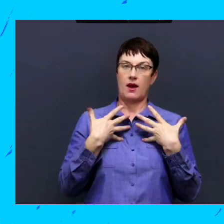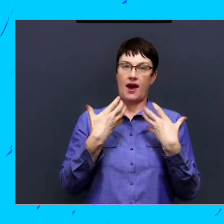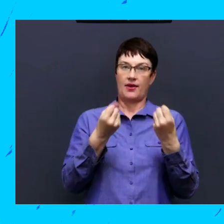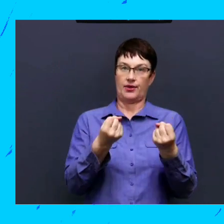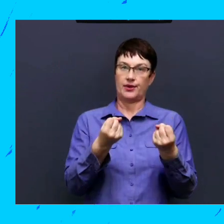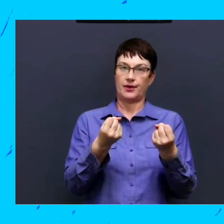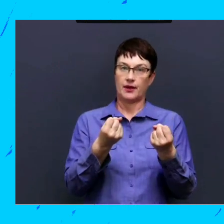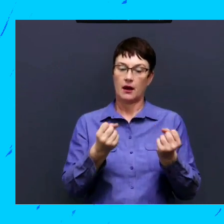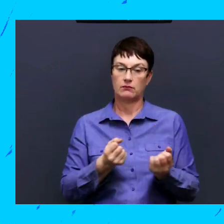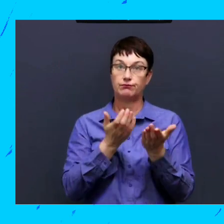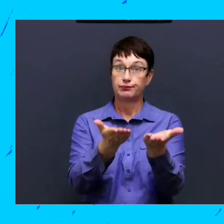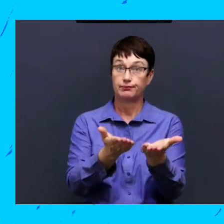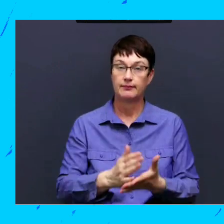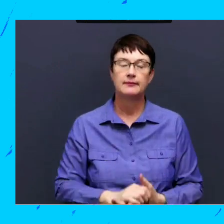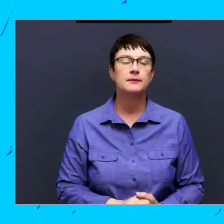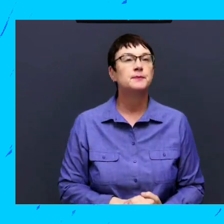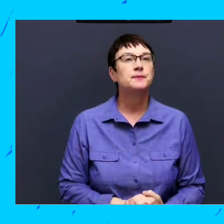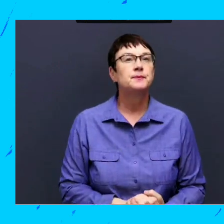salud.